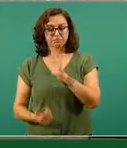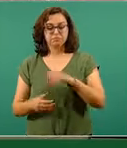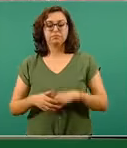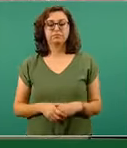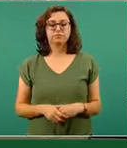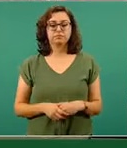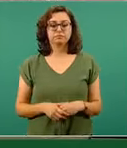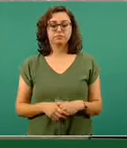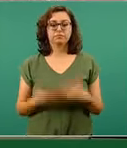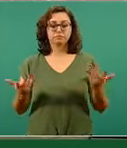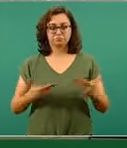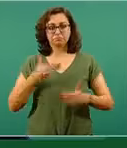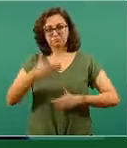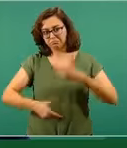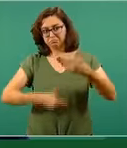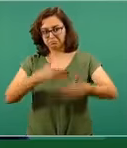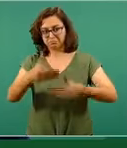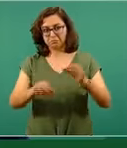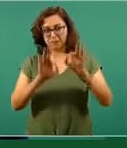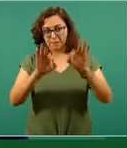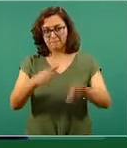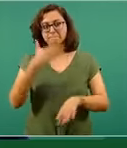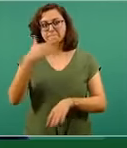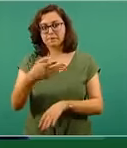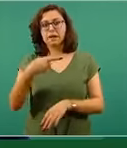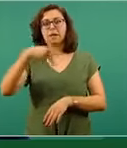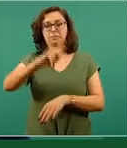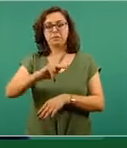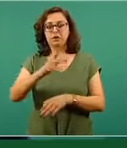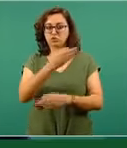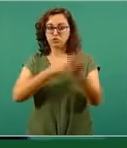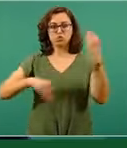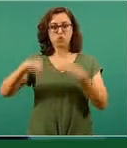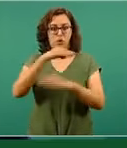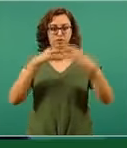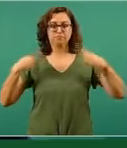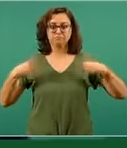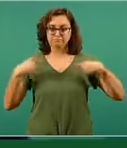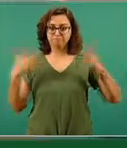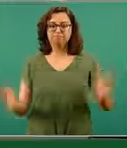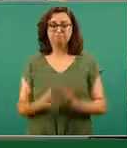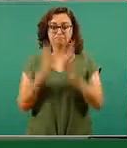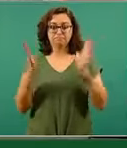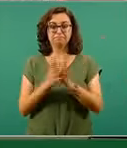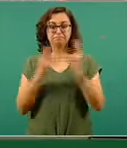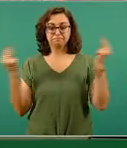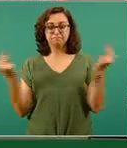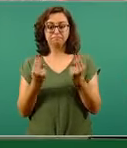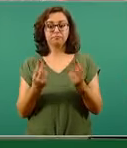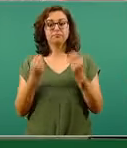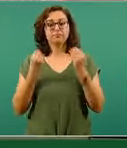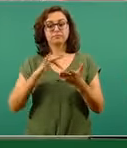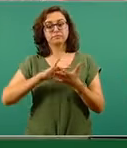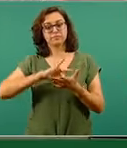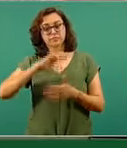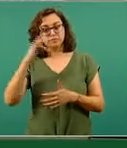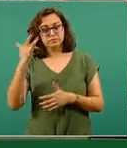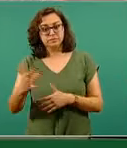alentador. Vamos por buen camino, pero se requiere la participación de todas y todos. Muchas gracias. Gracias, Daniel.